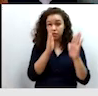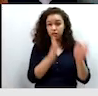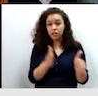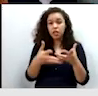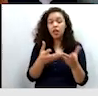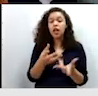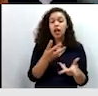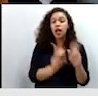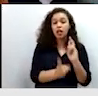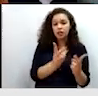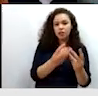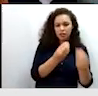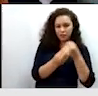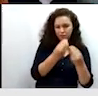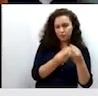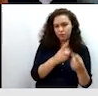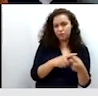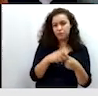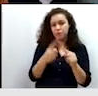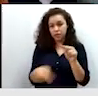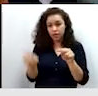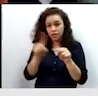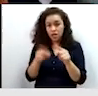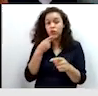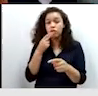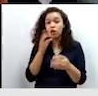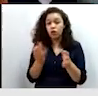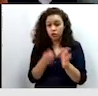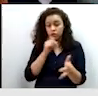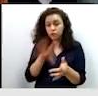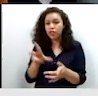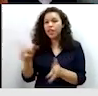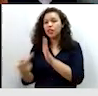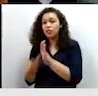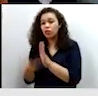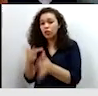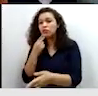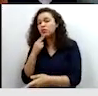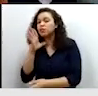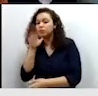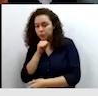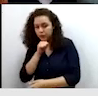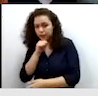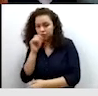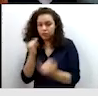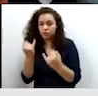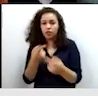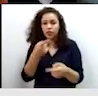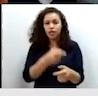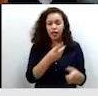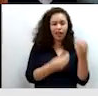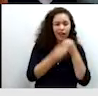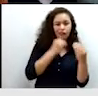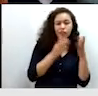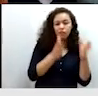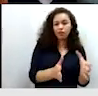inorgánicos, reciclables, no reciclables y sobre todo también de los orgánicos. ¿Por qué? Porque